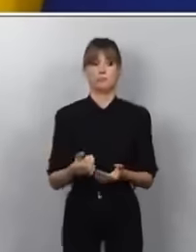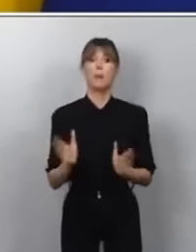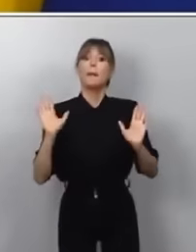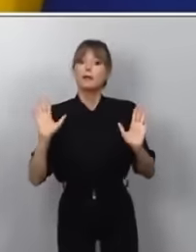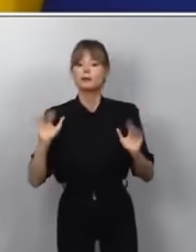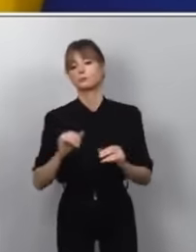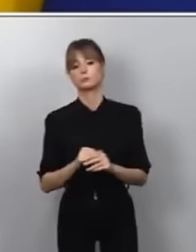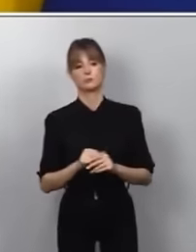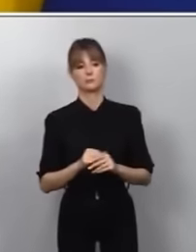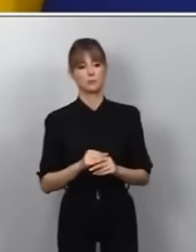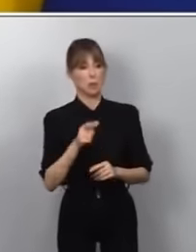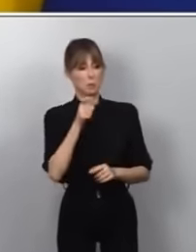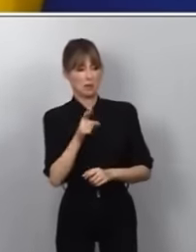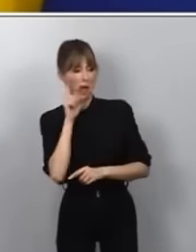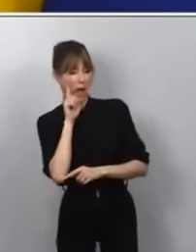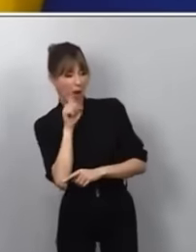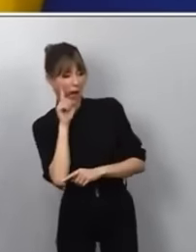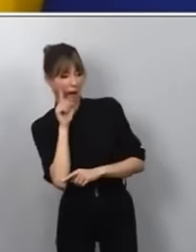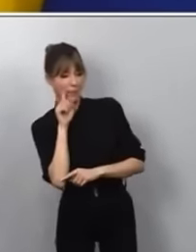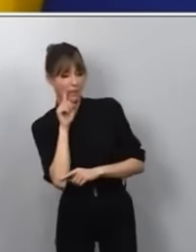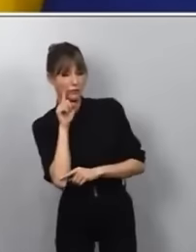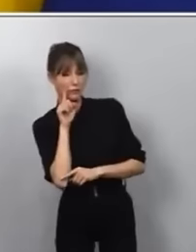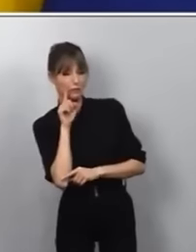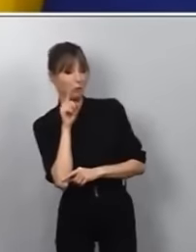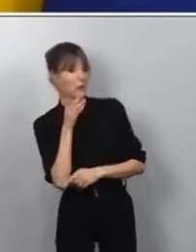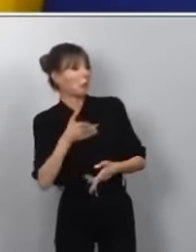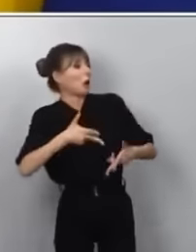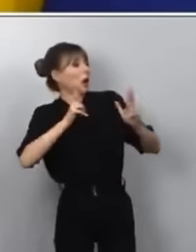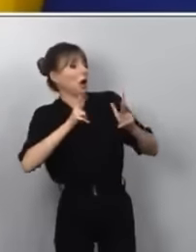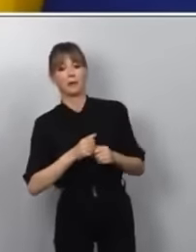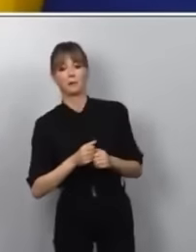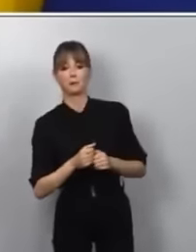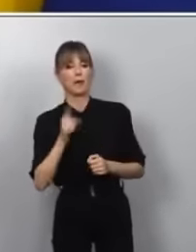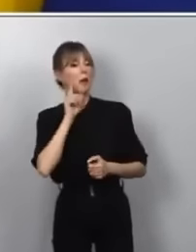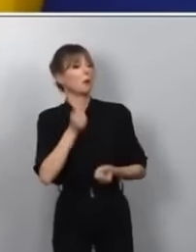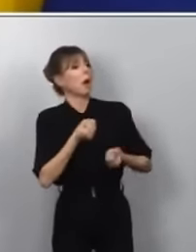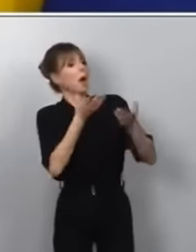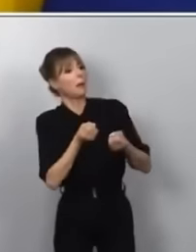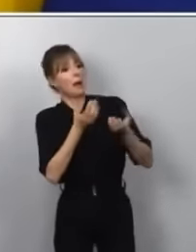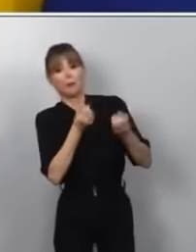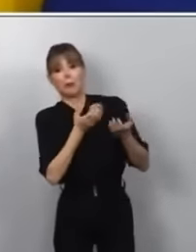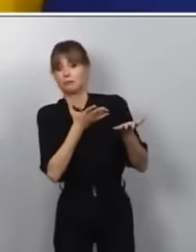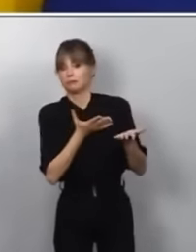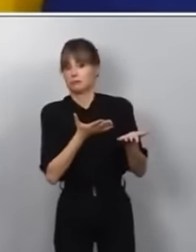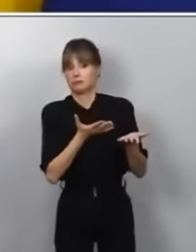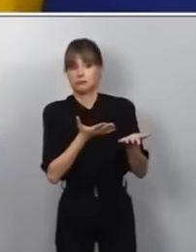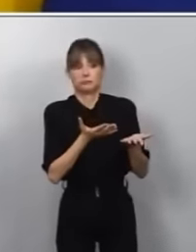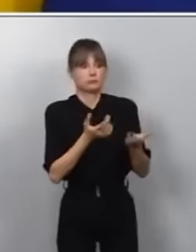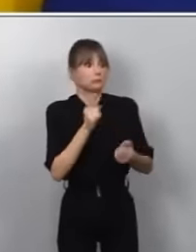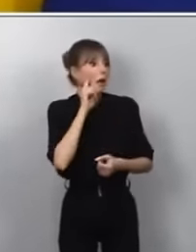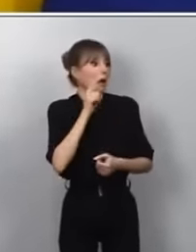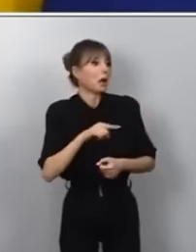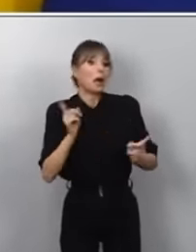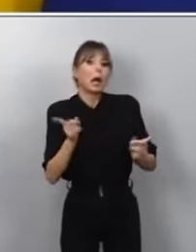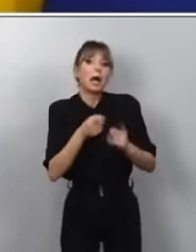embargo, el mentiroso, con toda impunidad, lanza bulos y lanza mentiras y pareciera que aquí no pasa